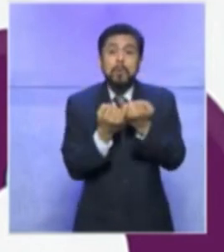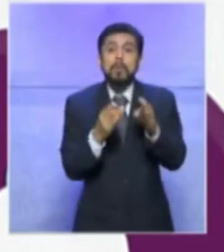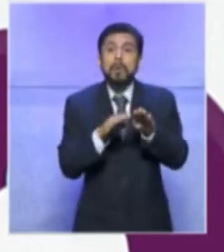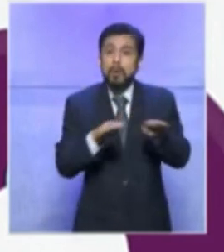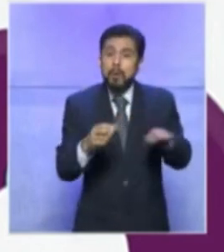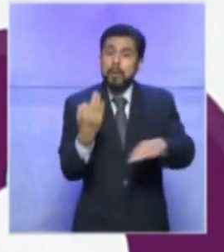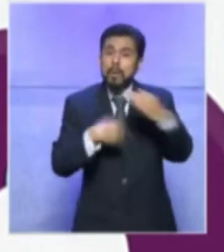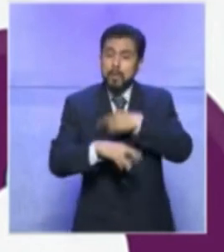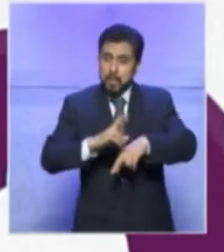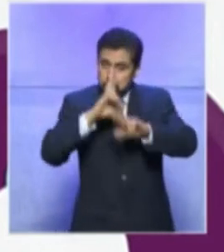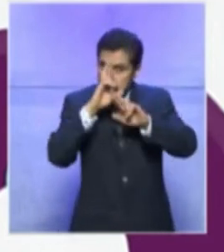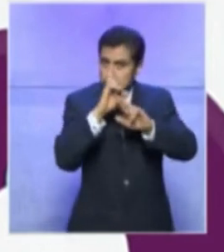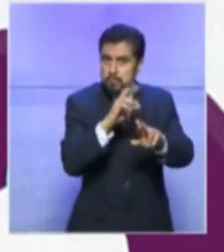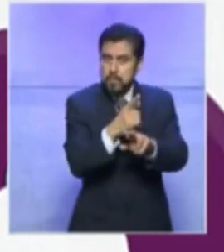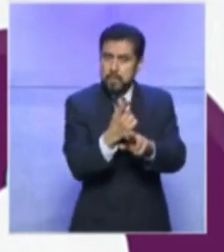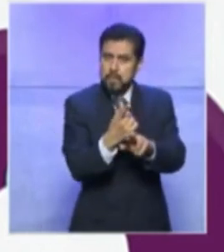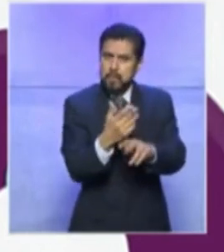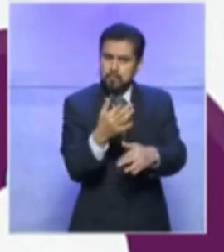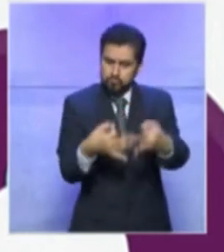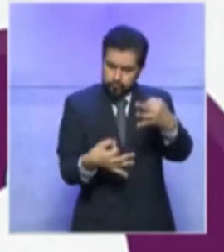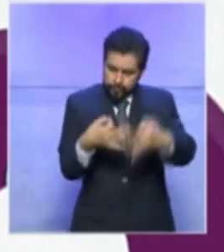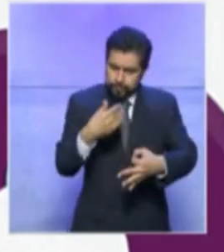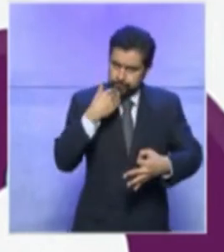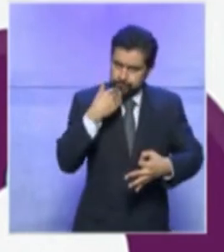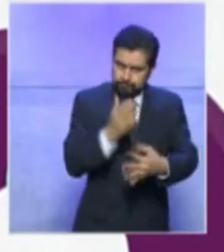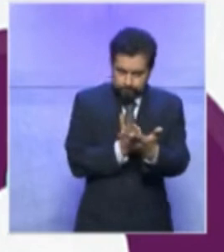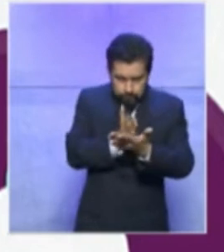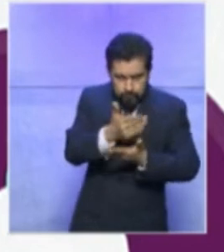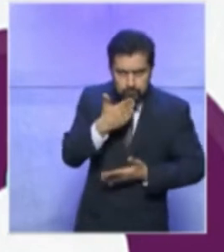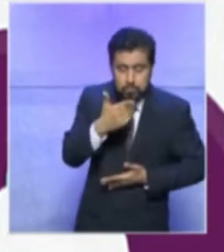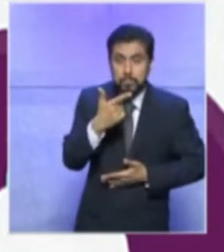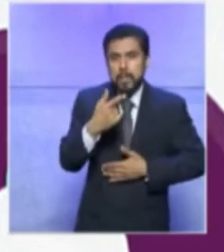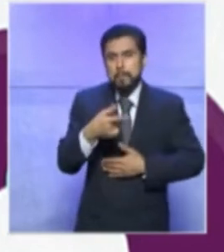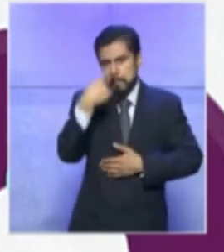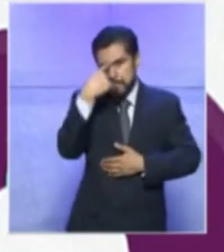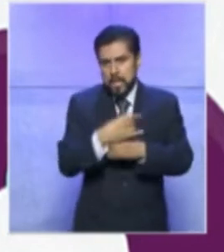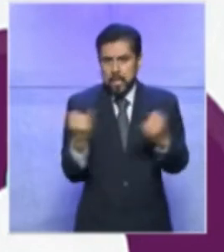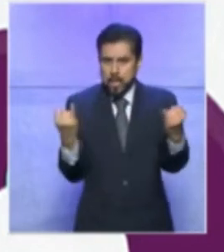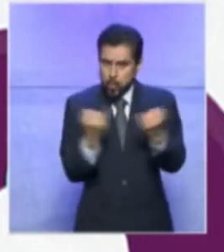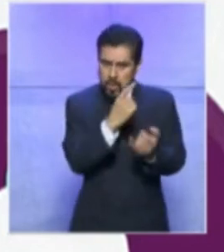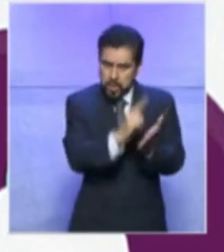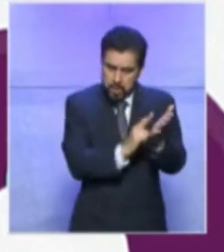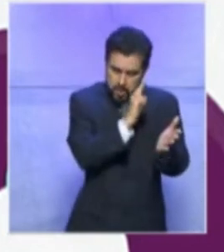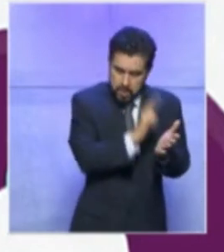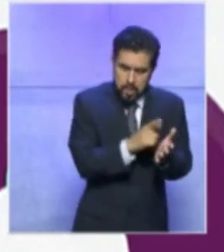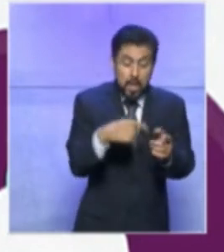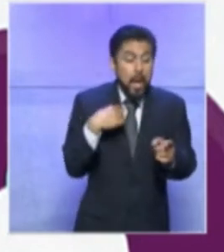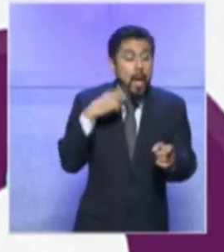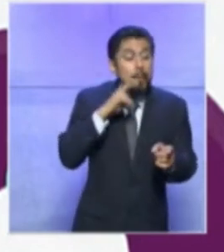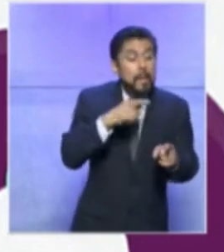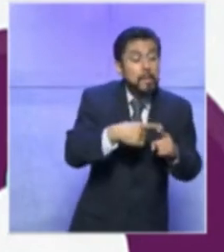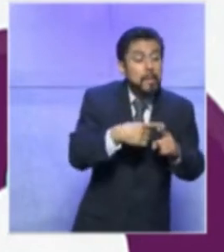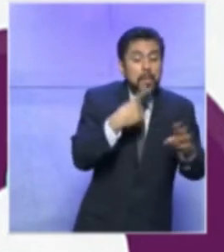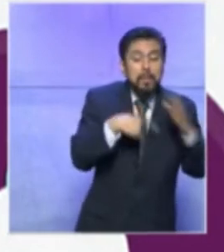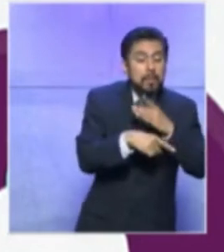o perjudicados con ello. La vinculación del precedente asegura la igualdad en la interpretación, la aplicación de la ley